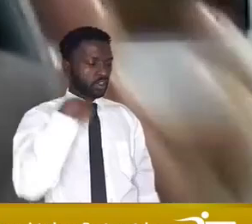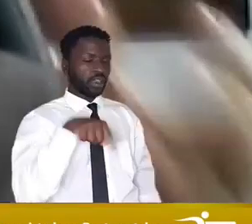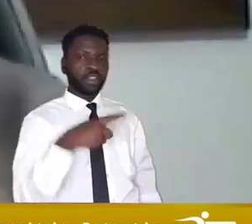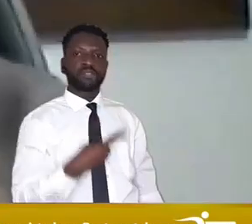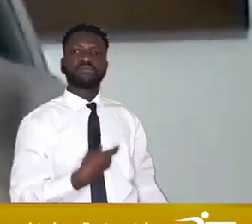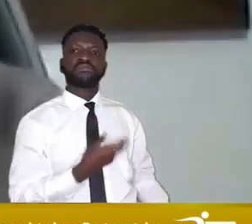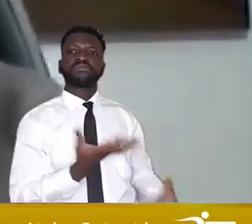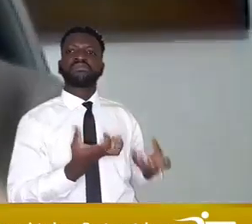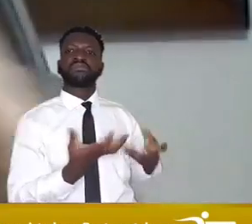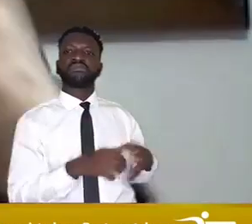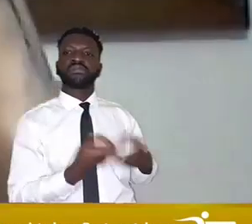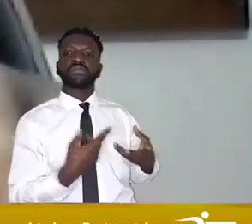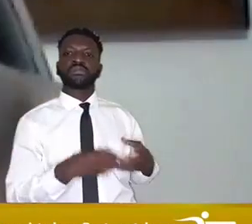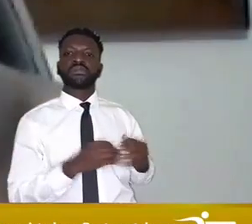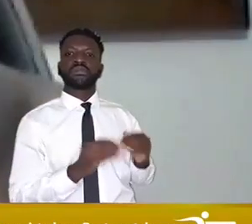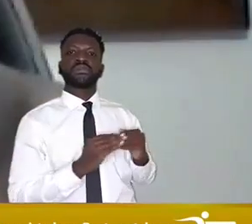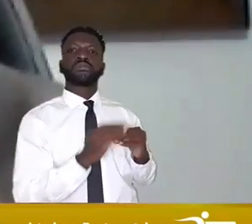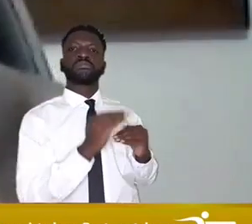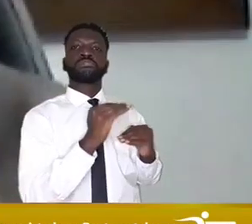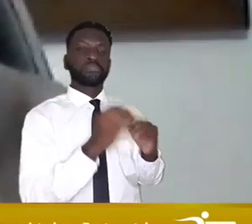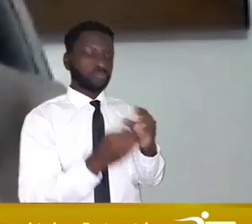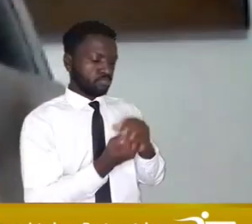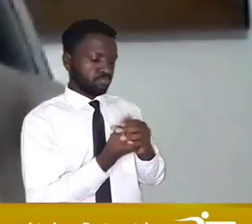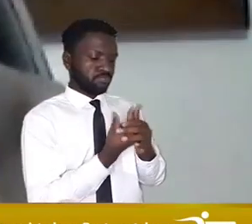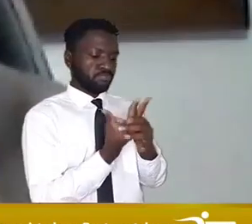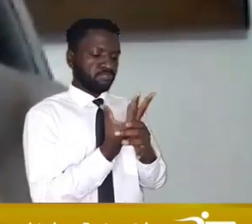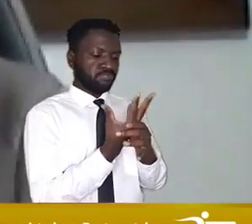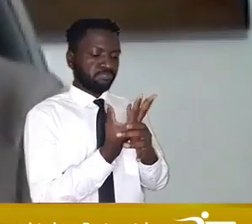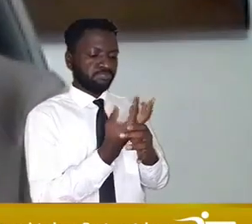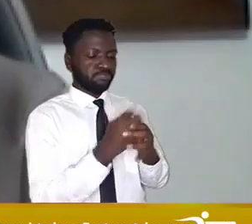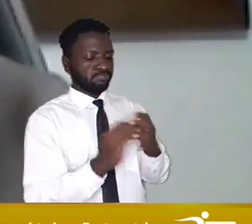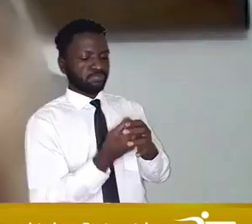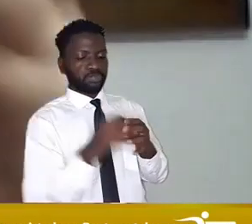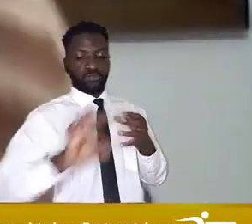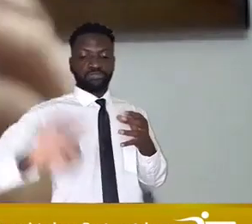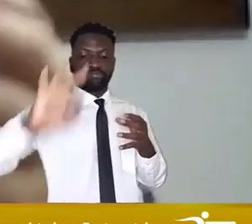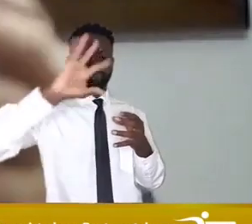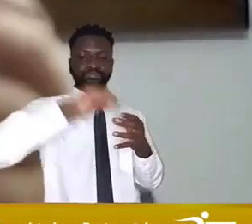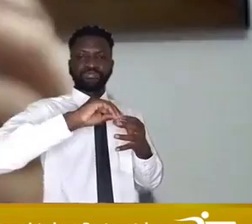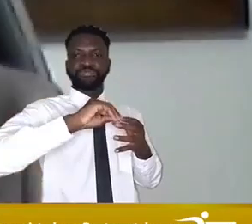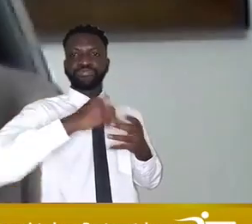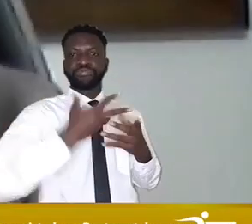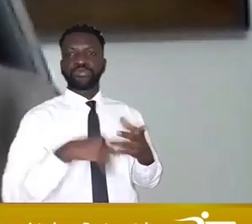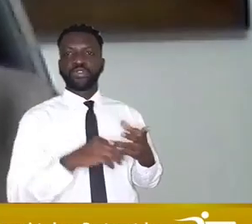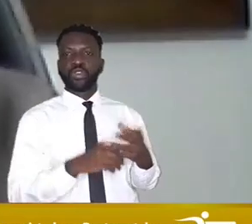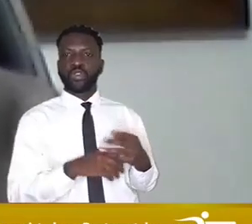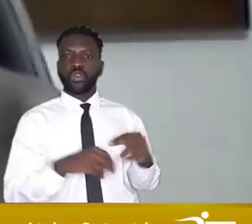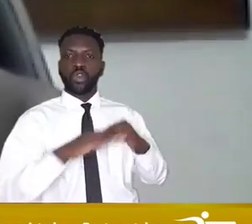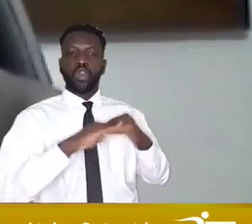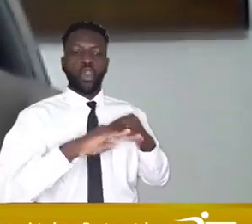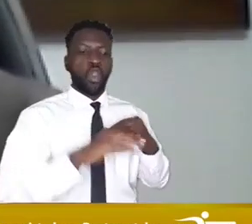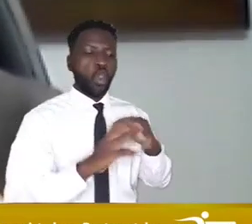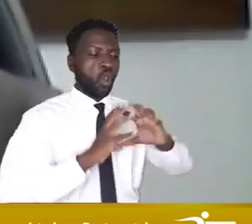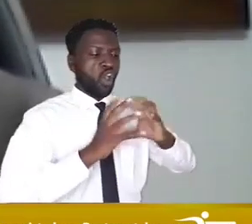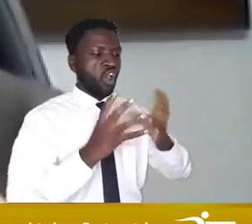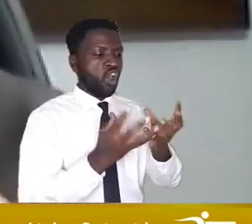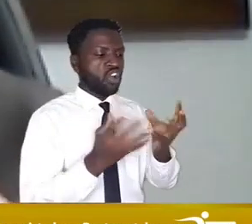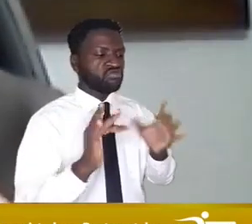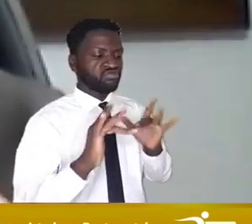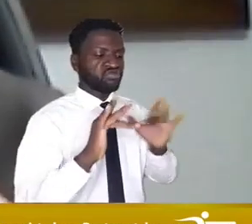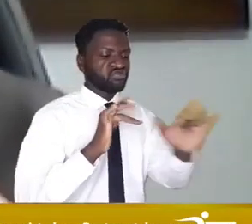que prospere la semilla porque el sol la quema. Los cuidados del mundo son como las zarzas que